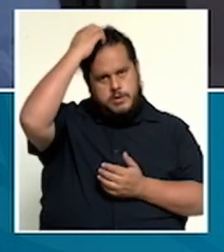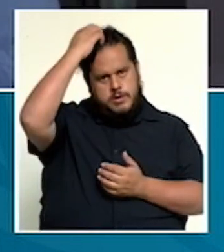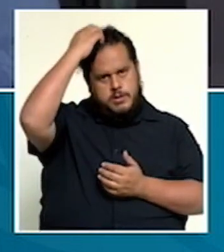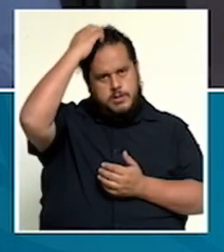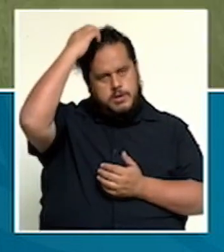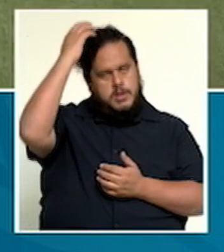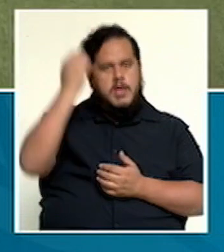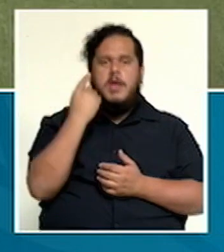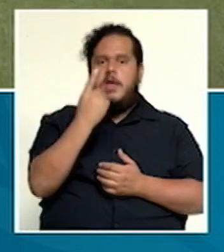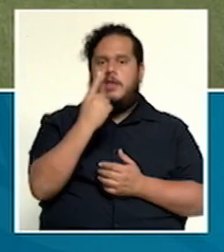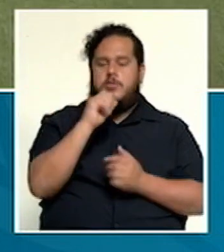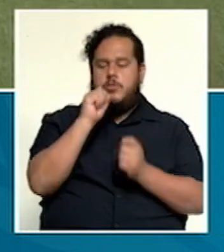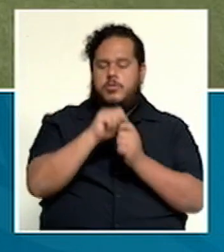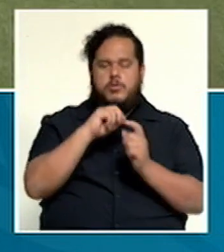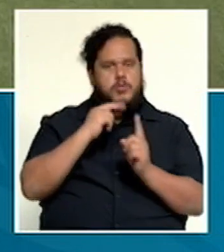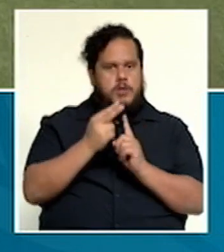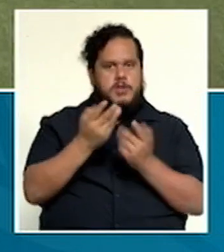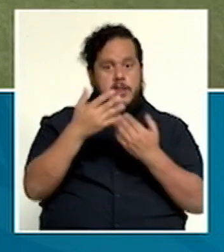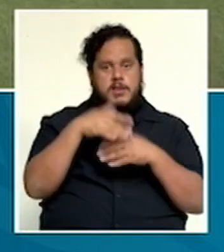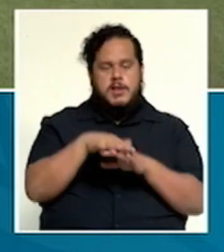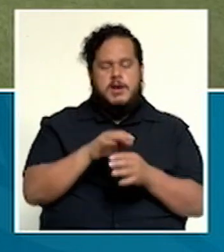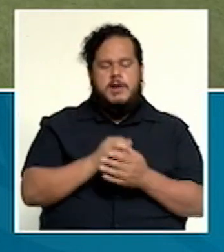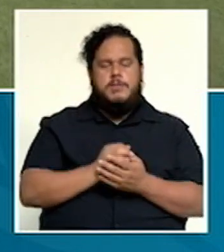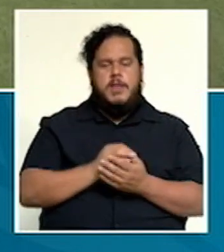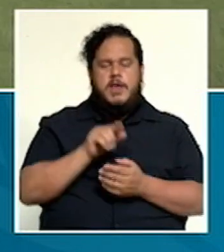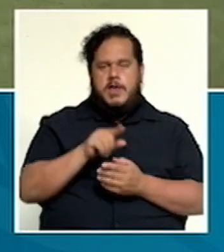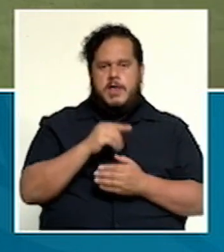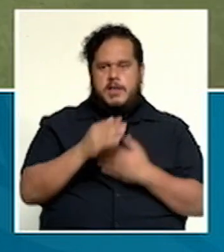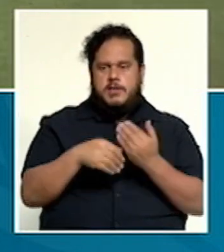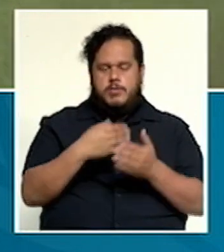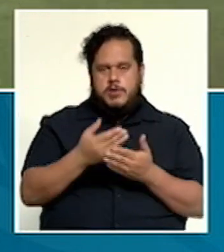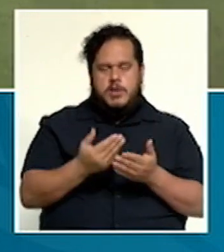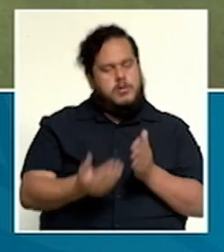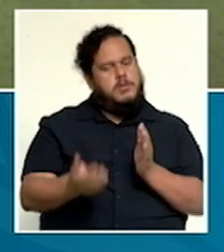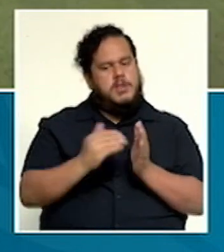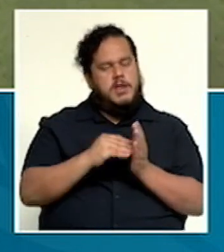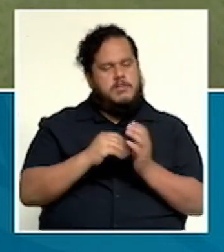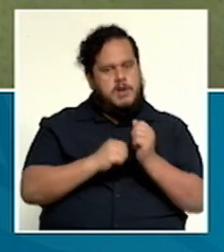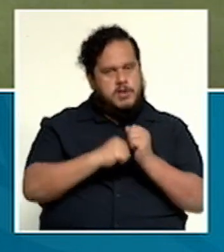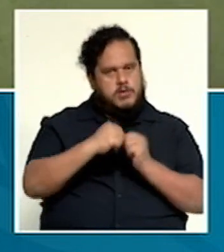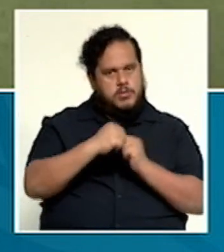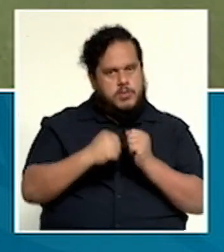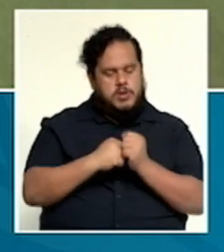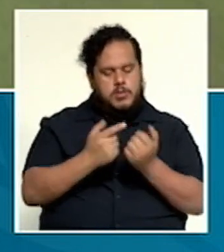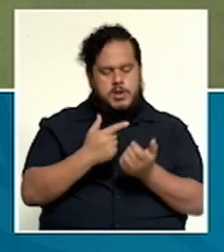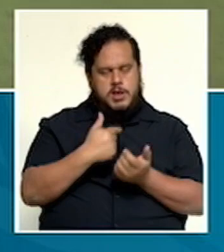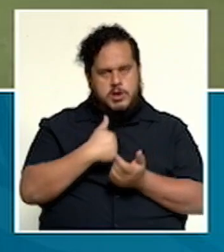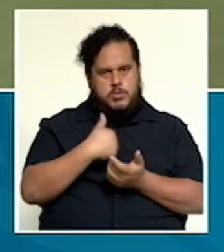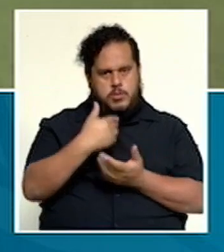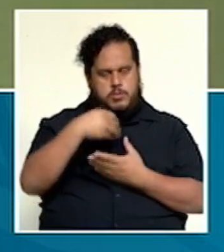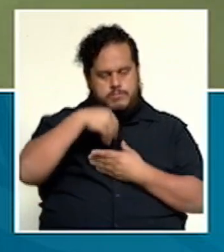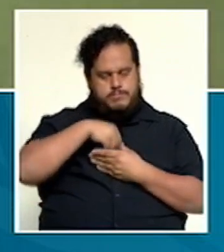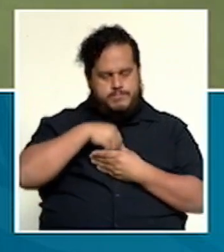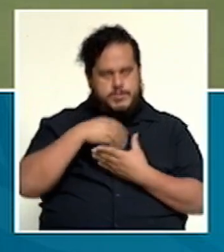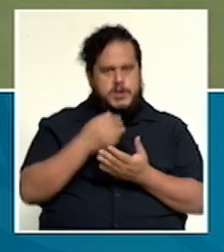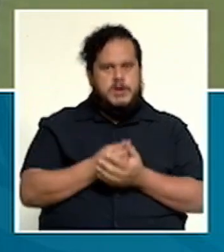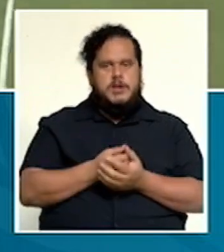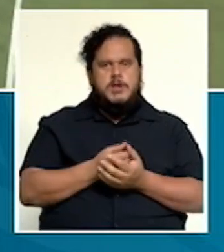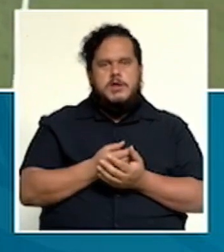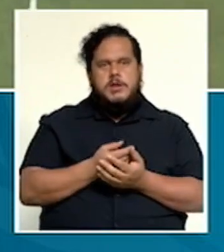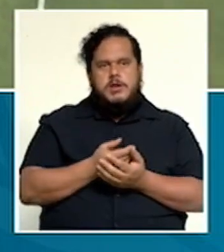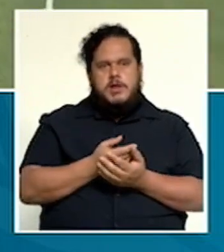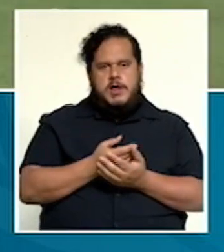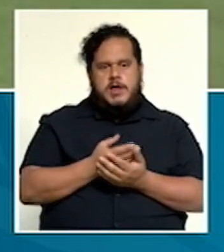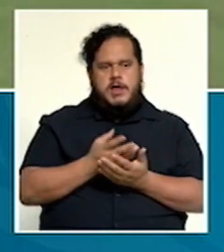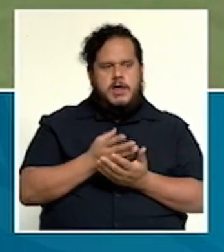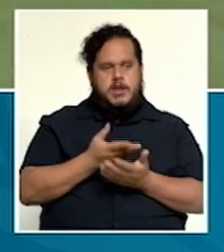es una perspectiva integral. En ese proceso de reestructuración en el que me encuentro yo a la